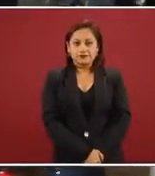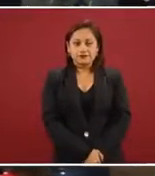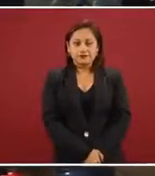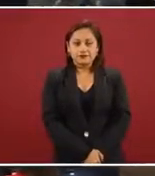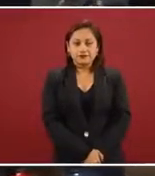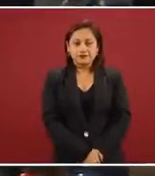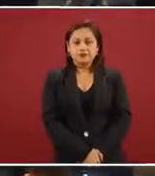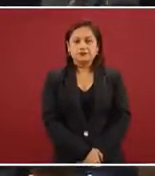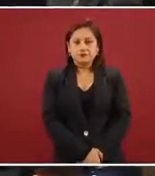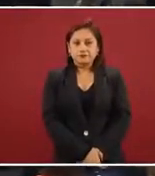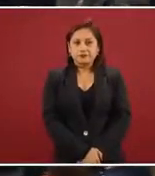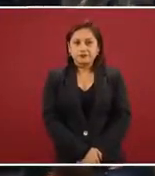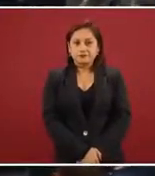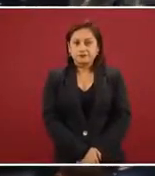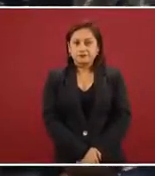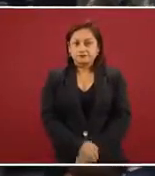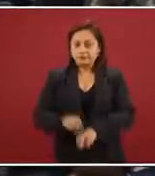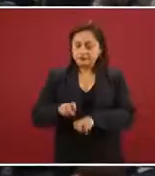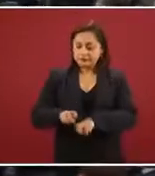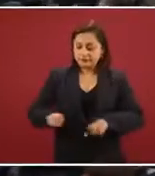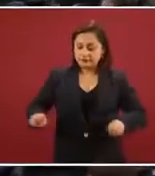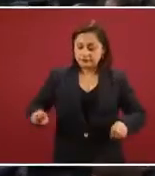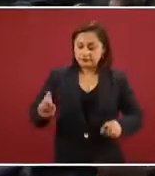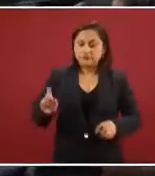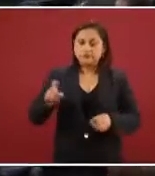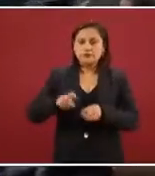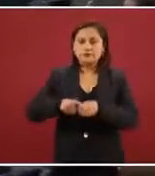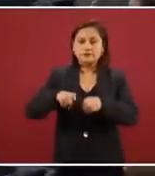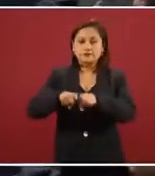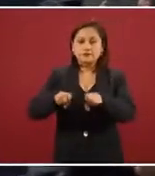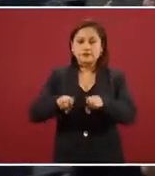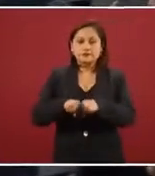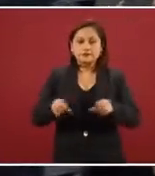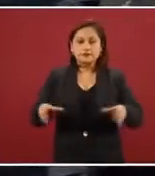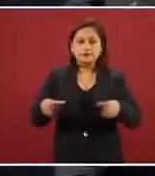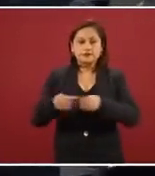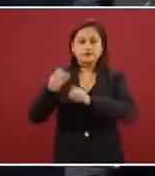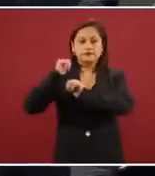integrantes de la junta de gobierno